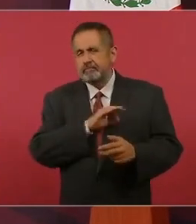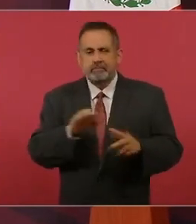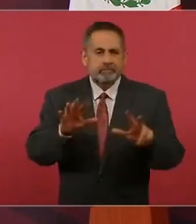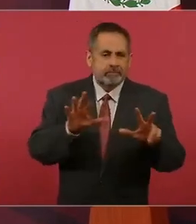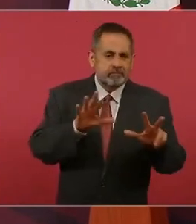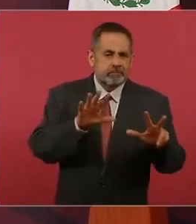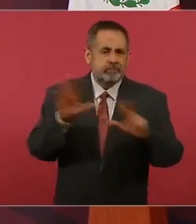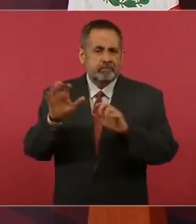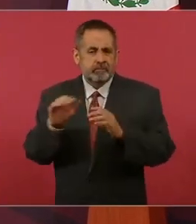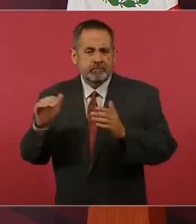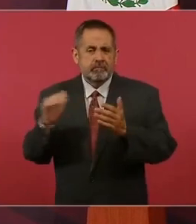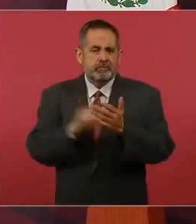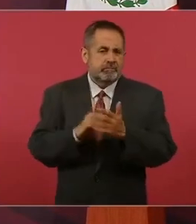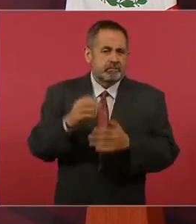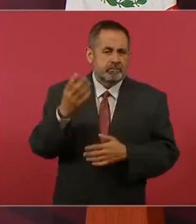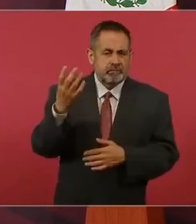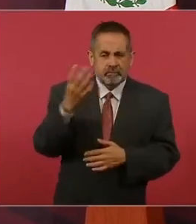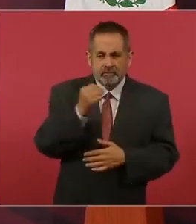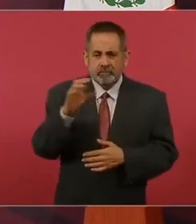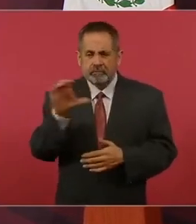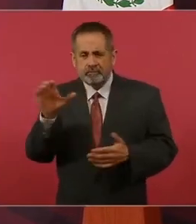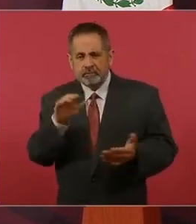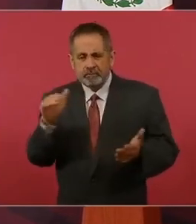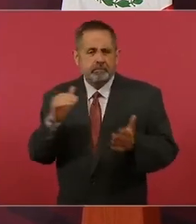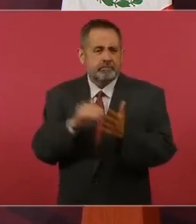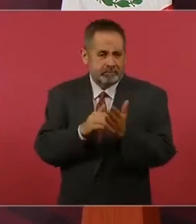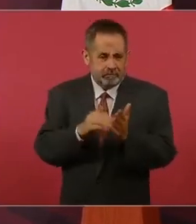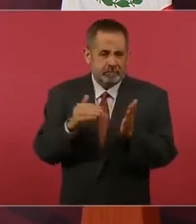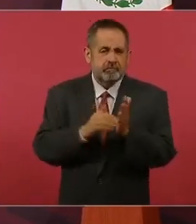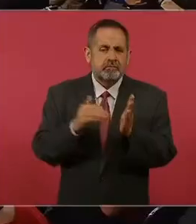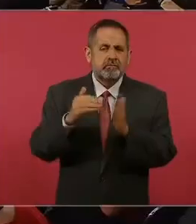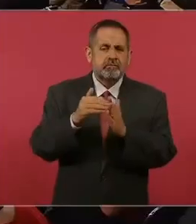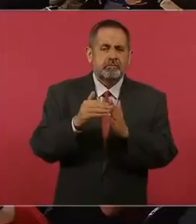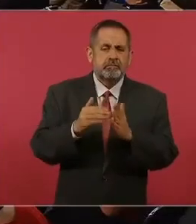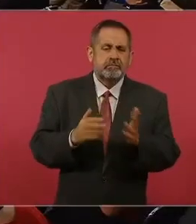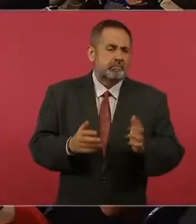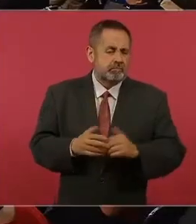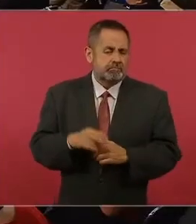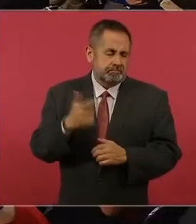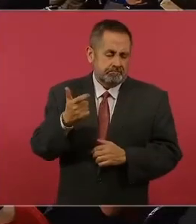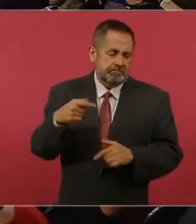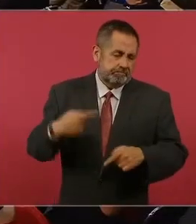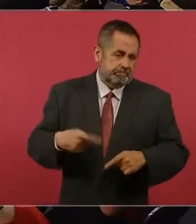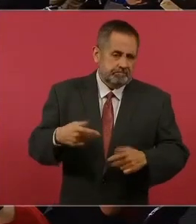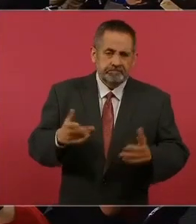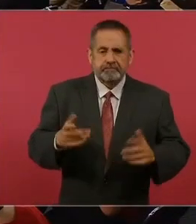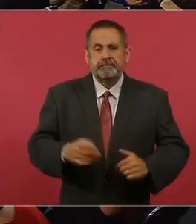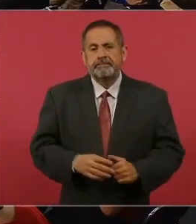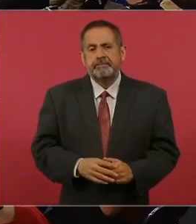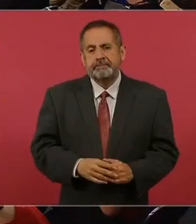800,000, 900,000 millones de pesos